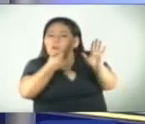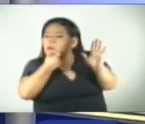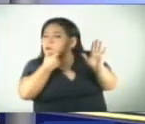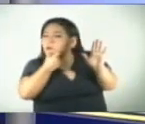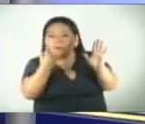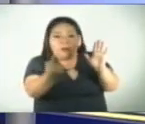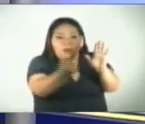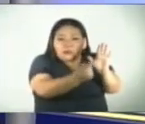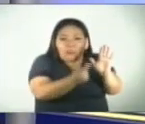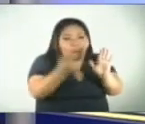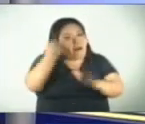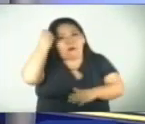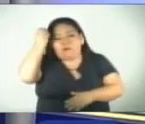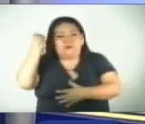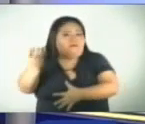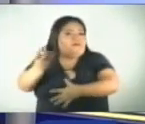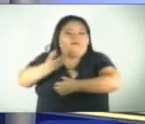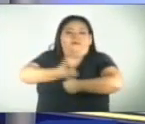Electoral.